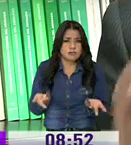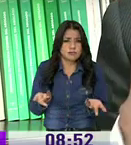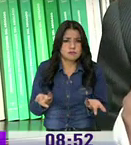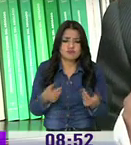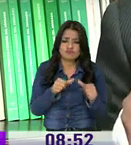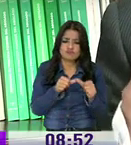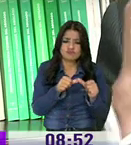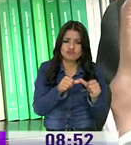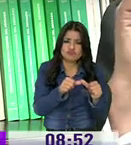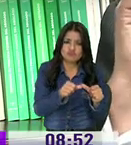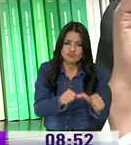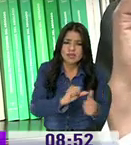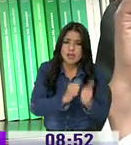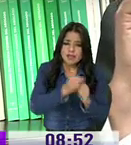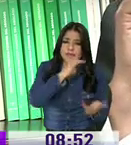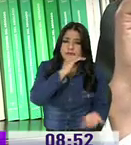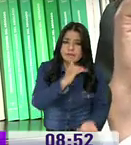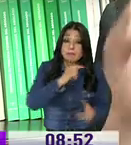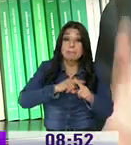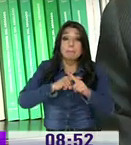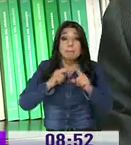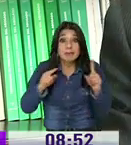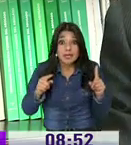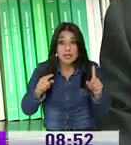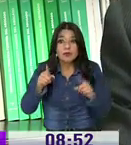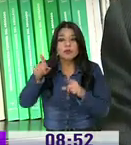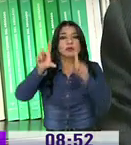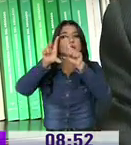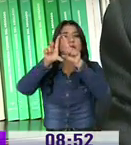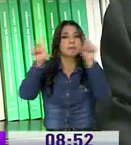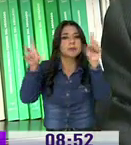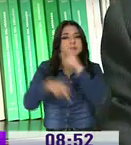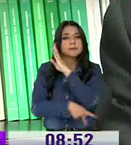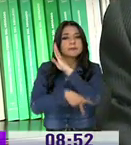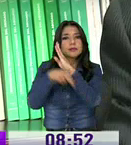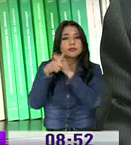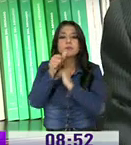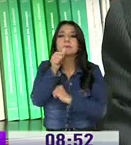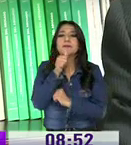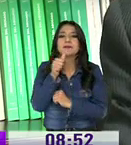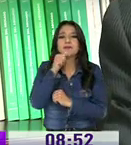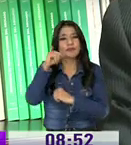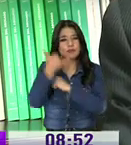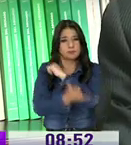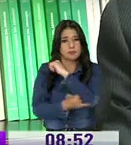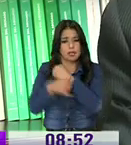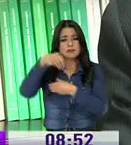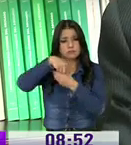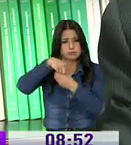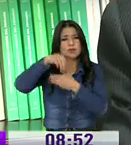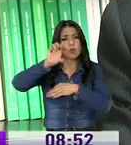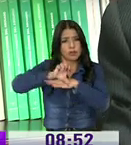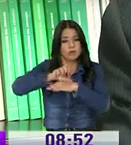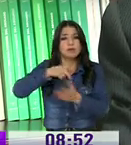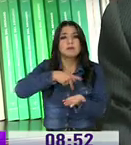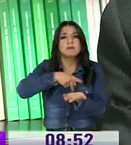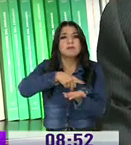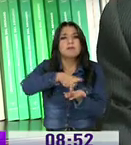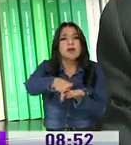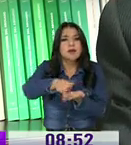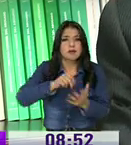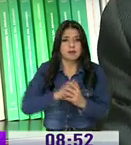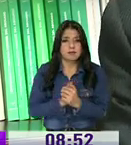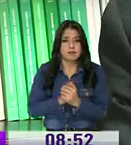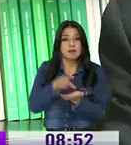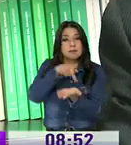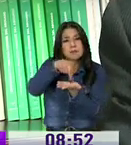$17.24 promedio cada barril, mientras las empresas petroleras extranjeras que están en el Ecuador le cuestan al Estado que